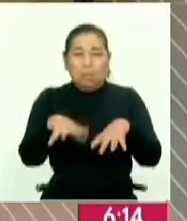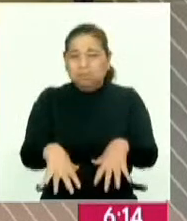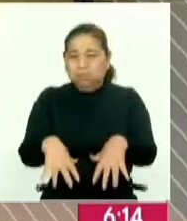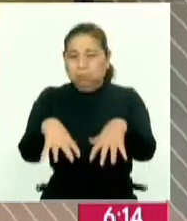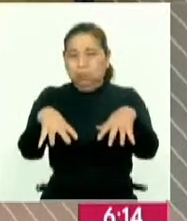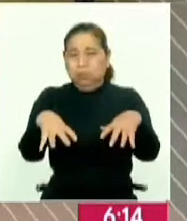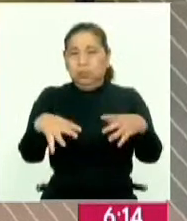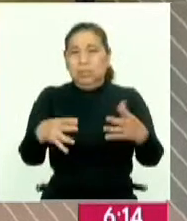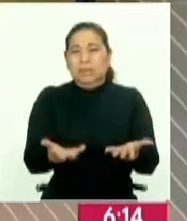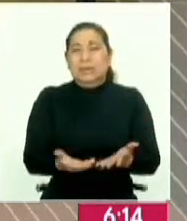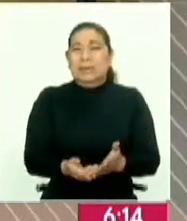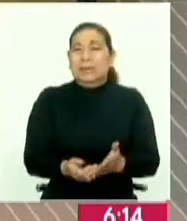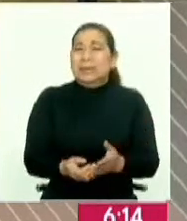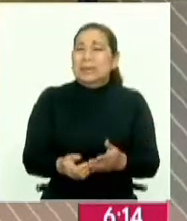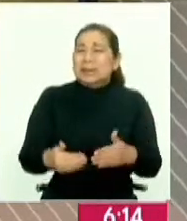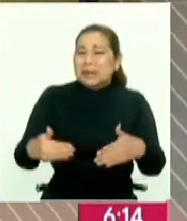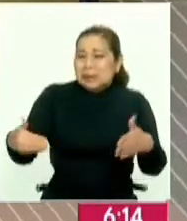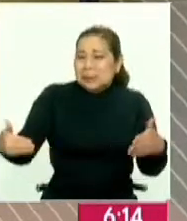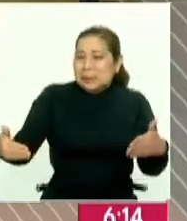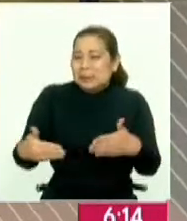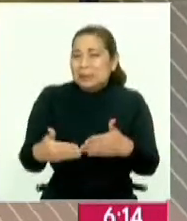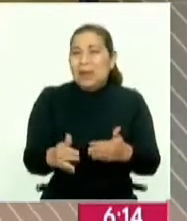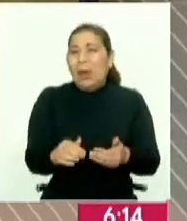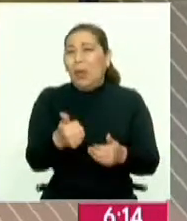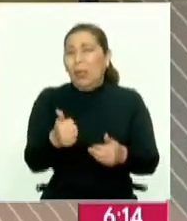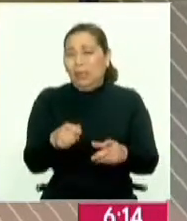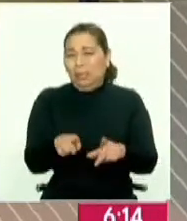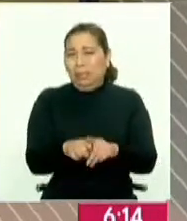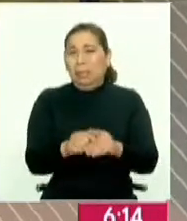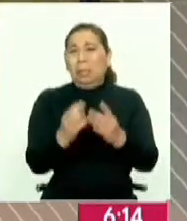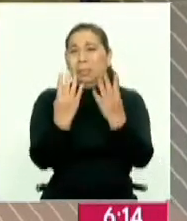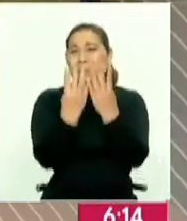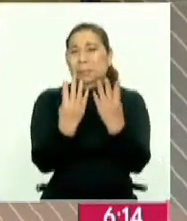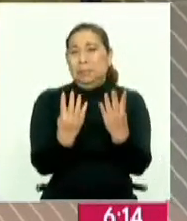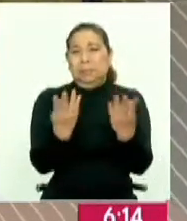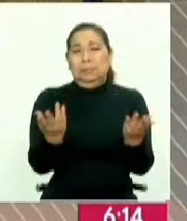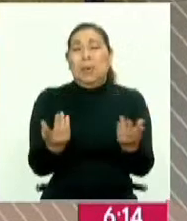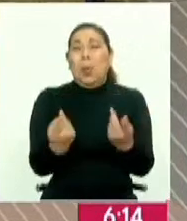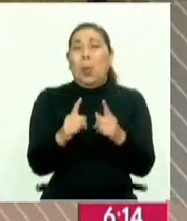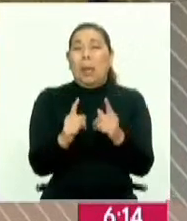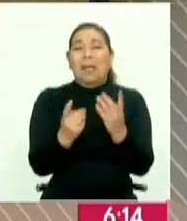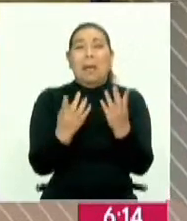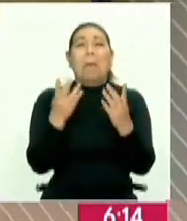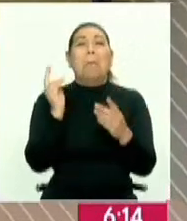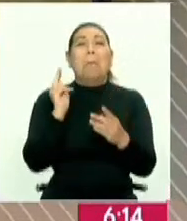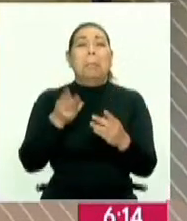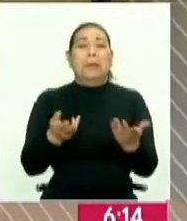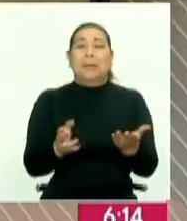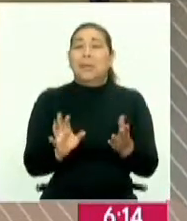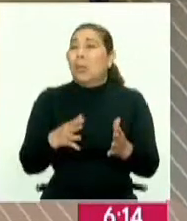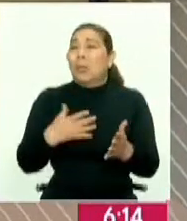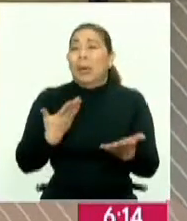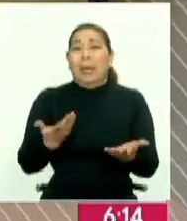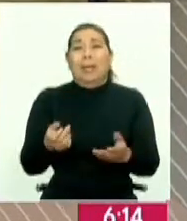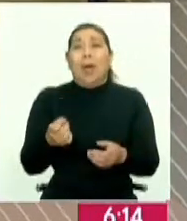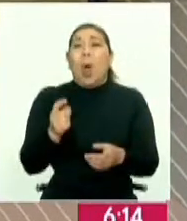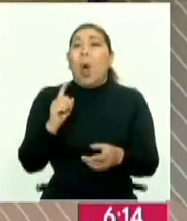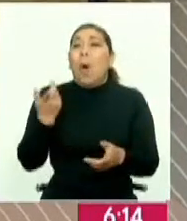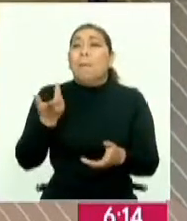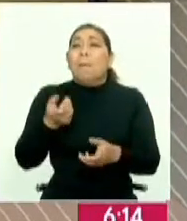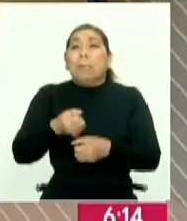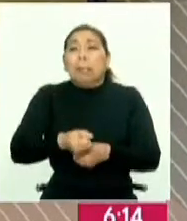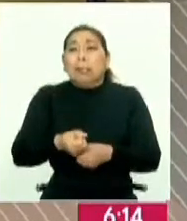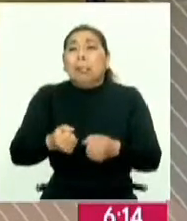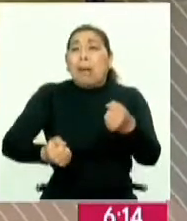calles y se obstruyen las vías en otros distritos se ponen rejas y claro cuando los bomberos quieren actuar no pueden no llegan al lugar